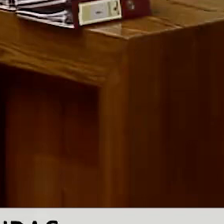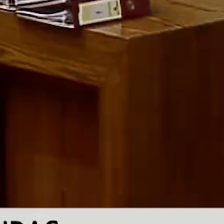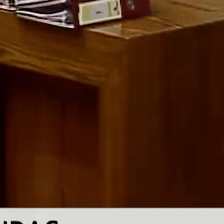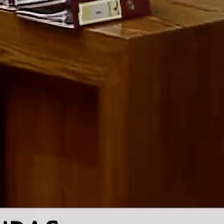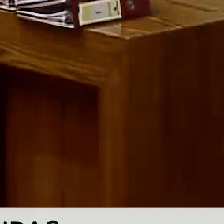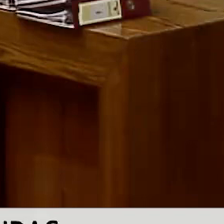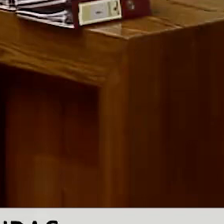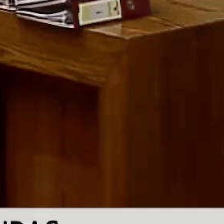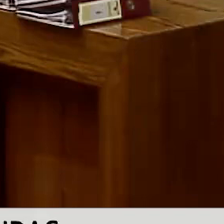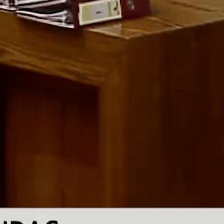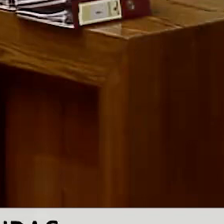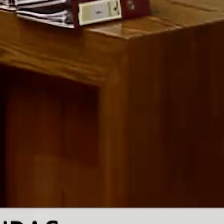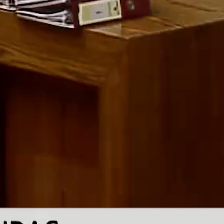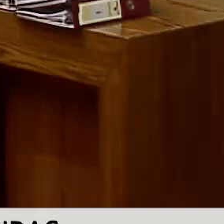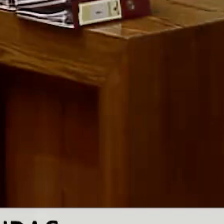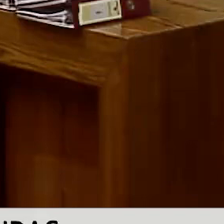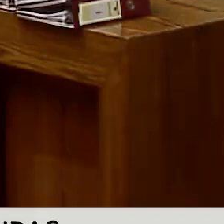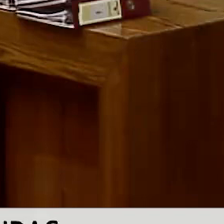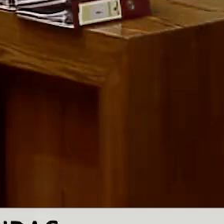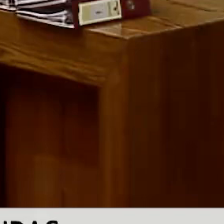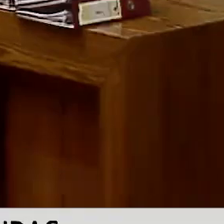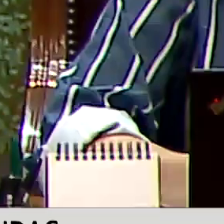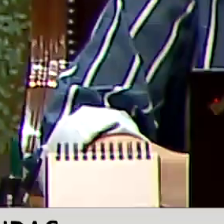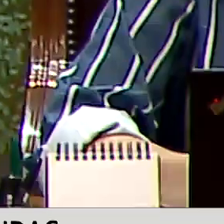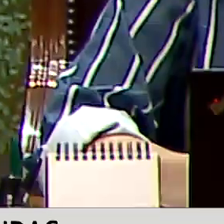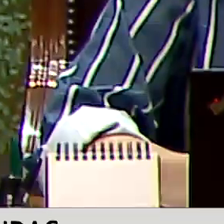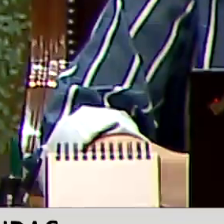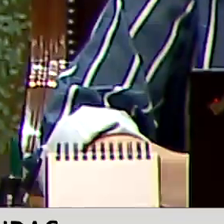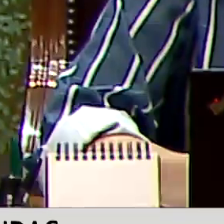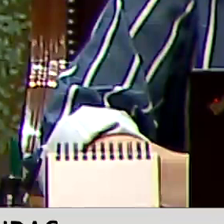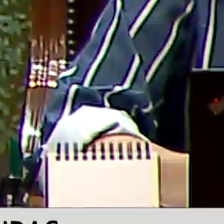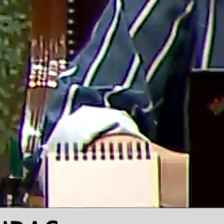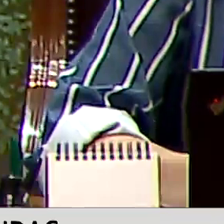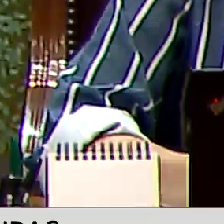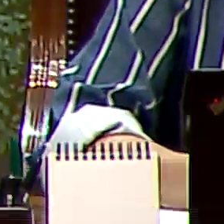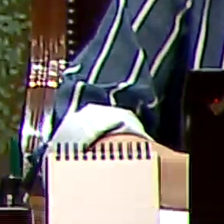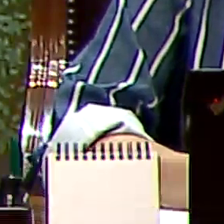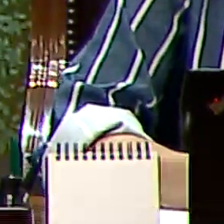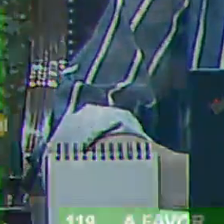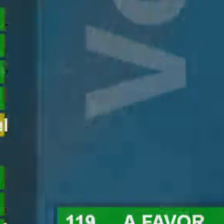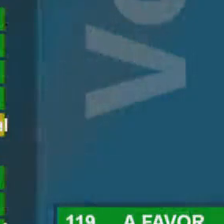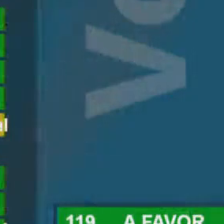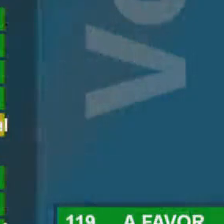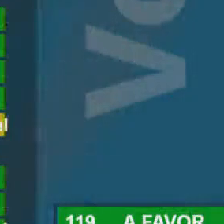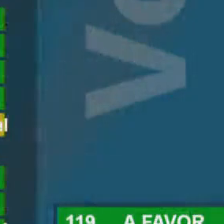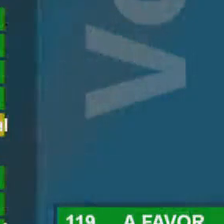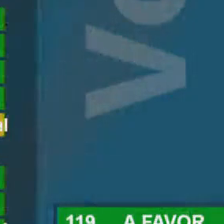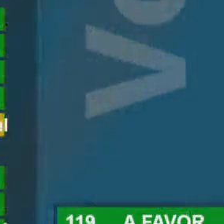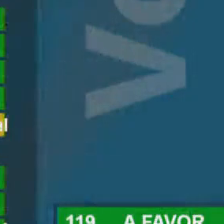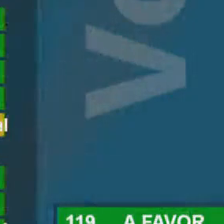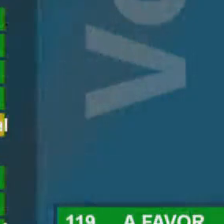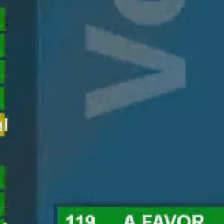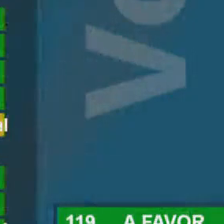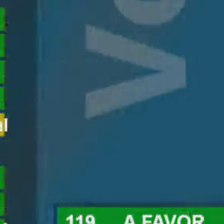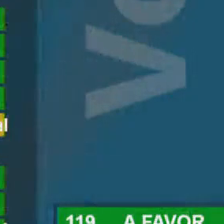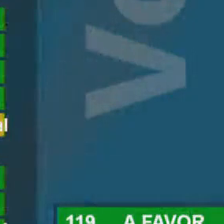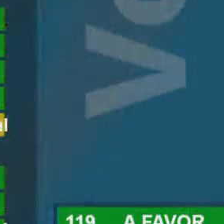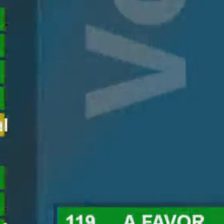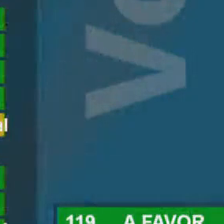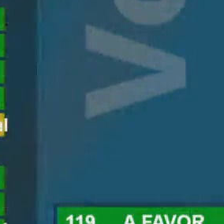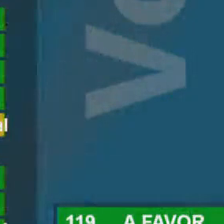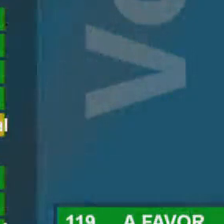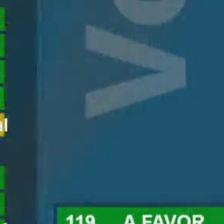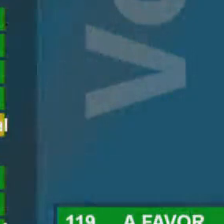diputada astudillo resultado de la votación por la afirmativa 119 votos uno en contra